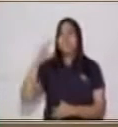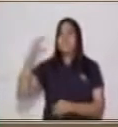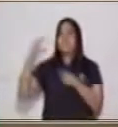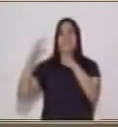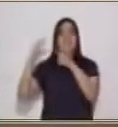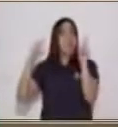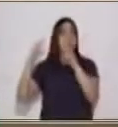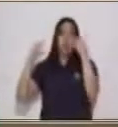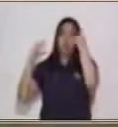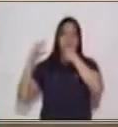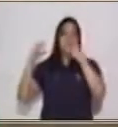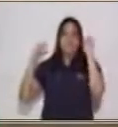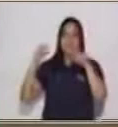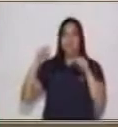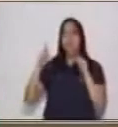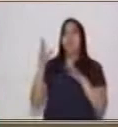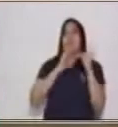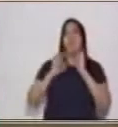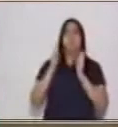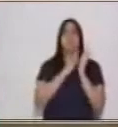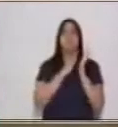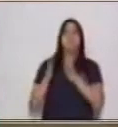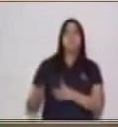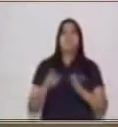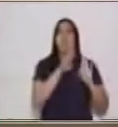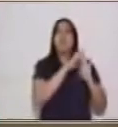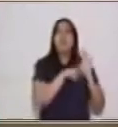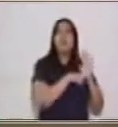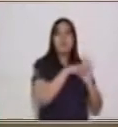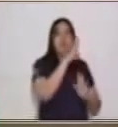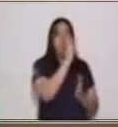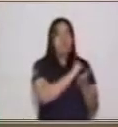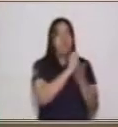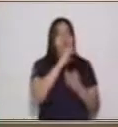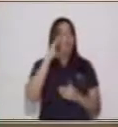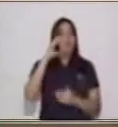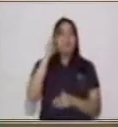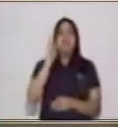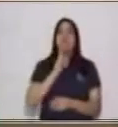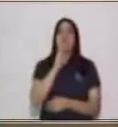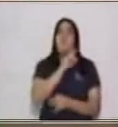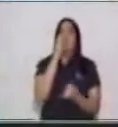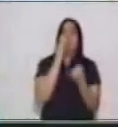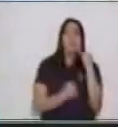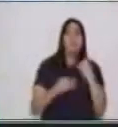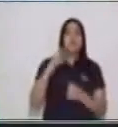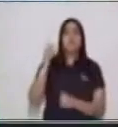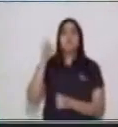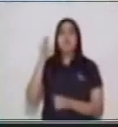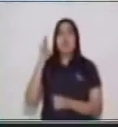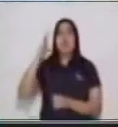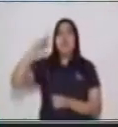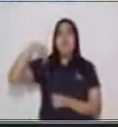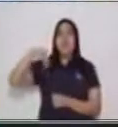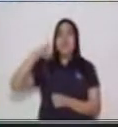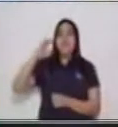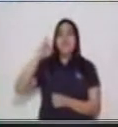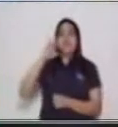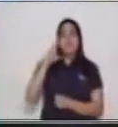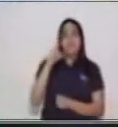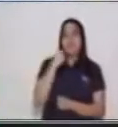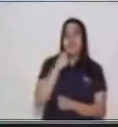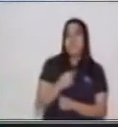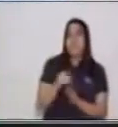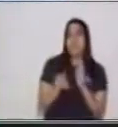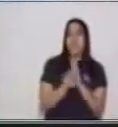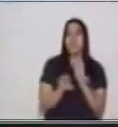Se escriben con C los verbos terminados en cir y conducir. Por ejemplo,